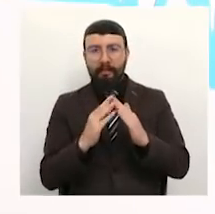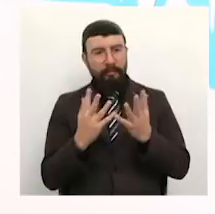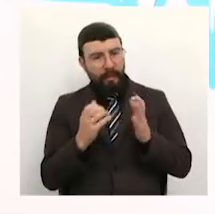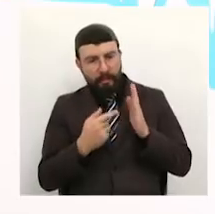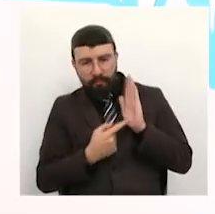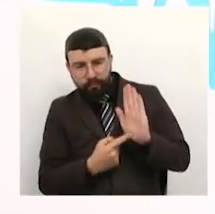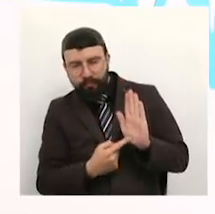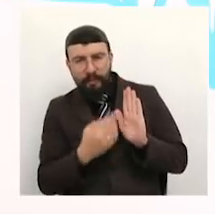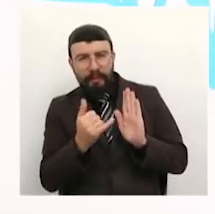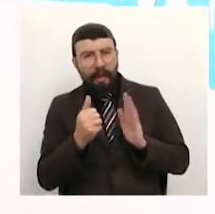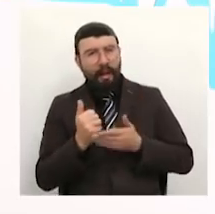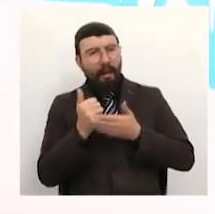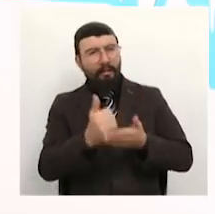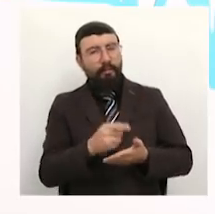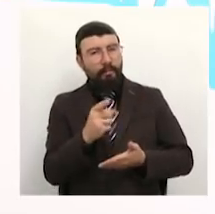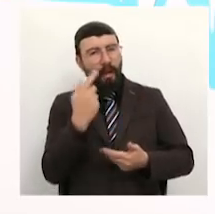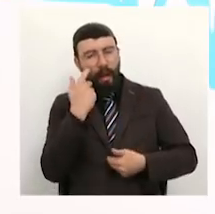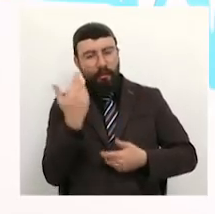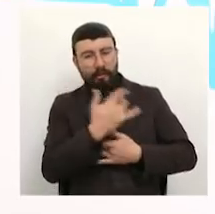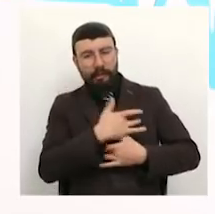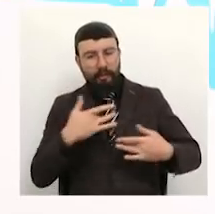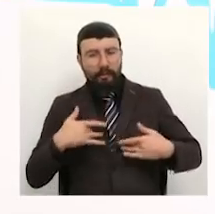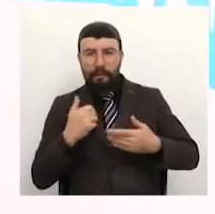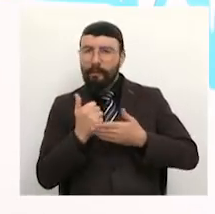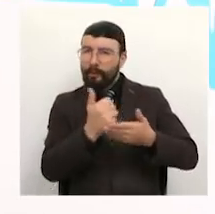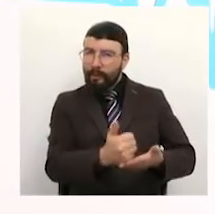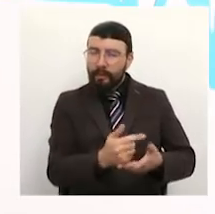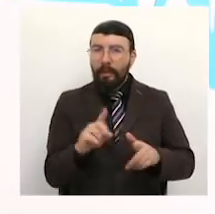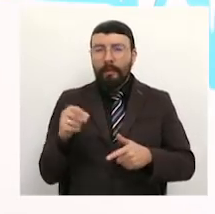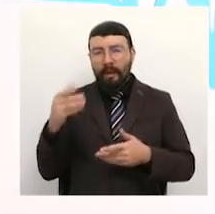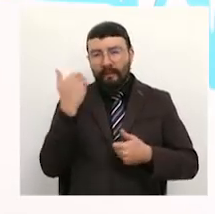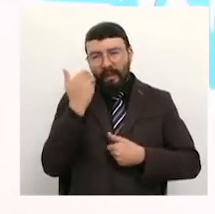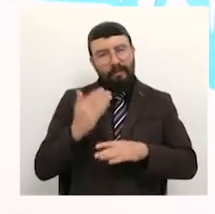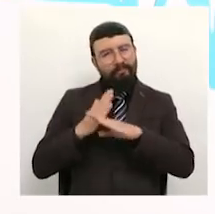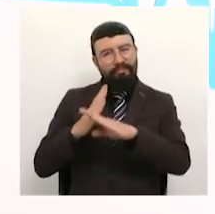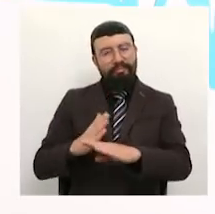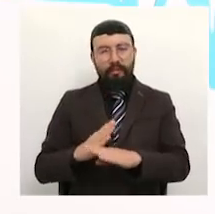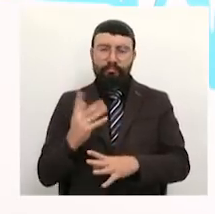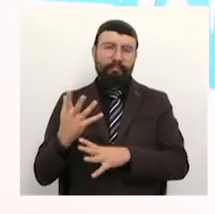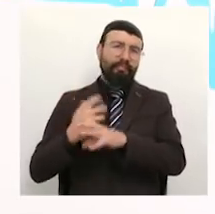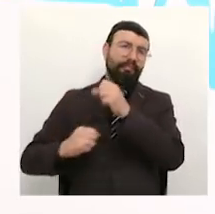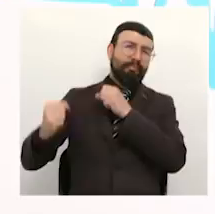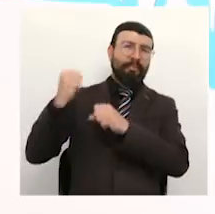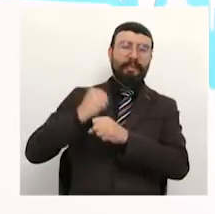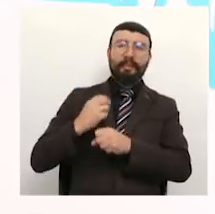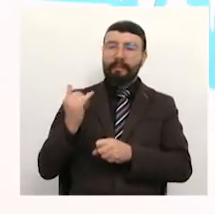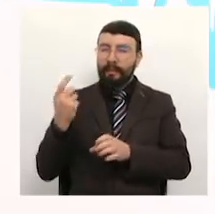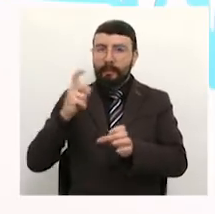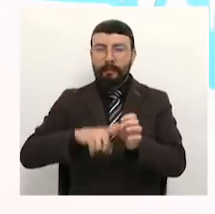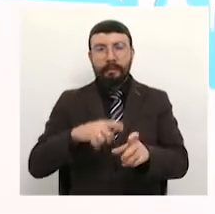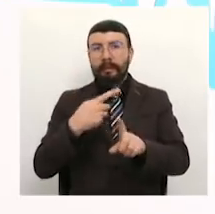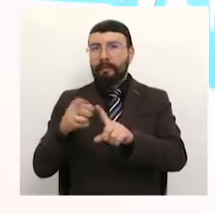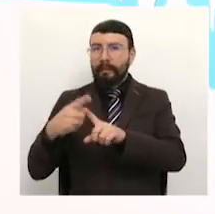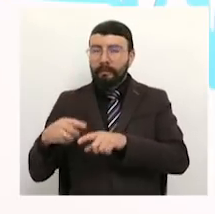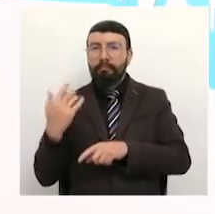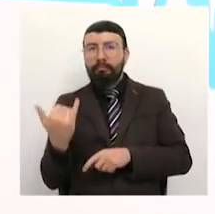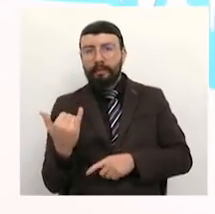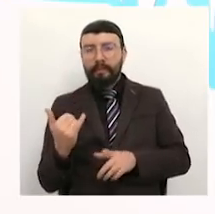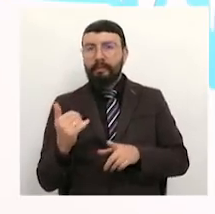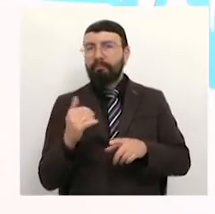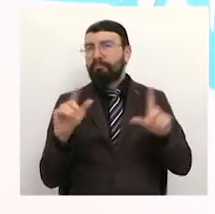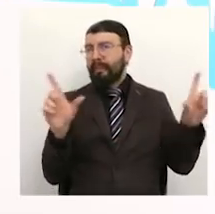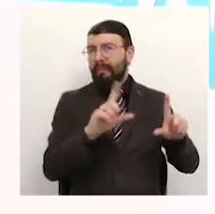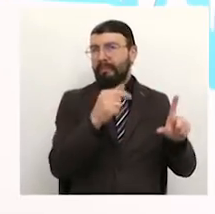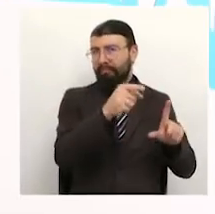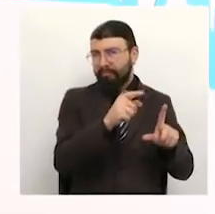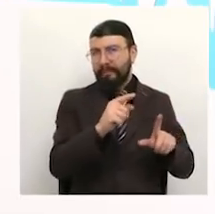educación esa labor que venimos haciendo desde hace tantos años en diferentes canales locales y regionales y